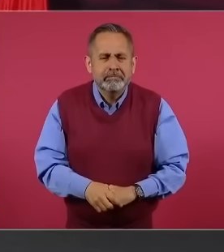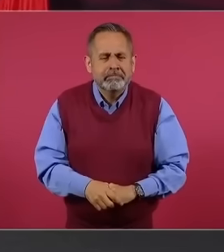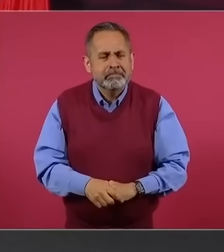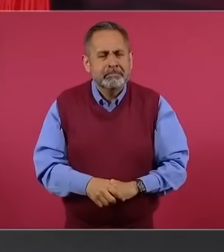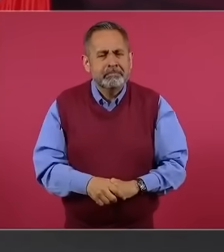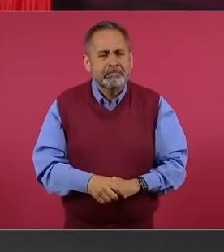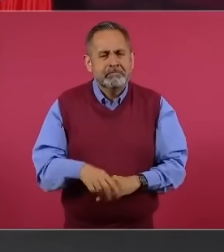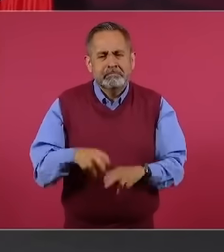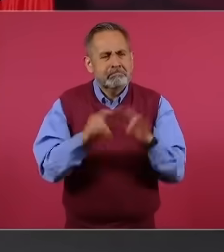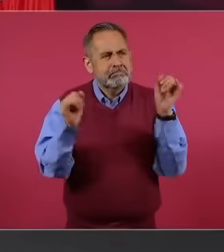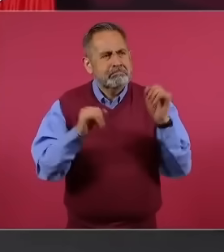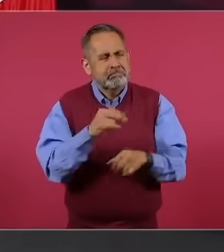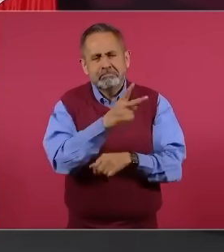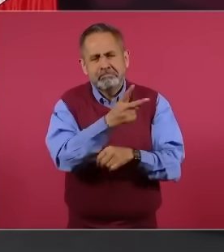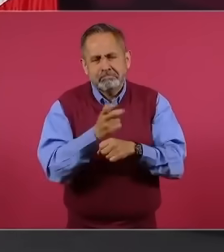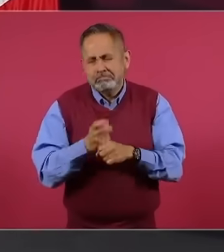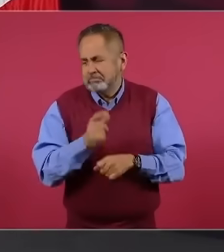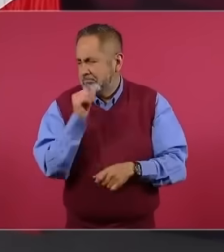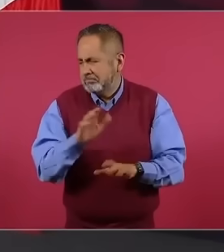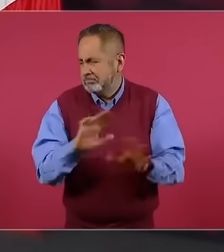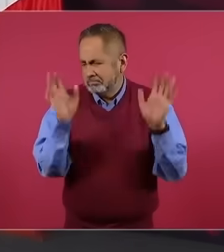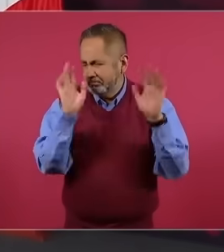no. A nadie se invita. Una vez